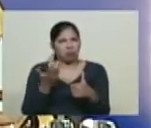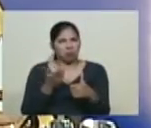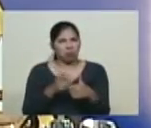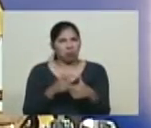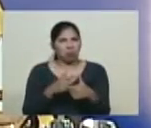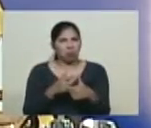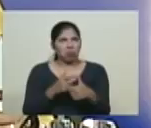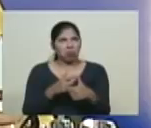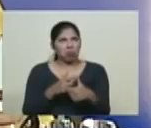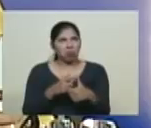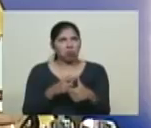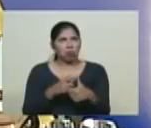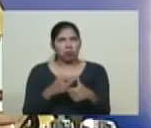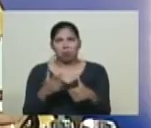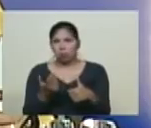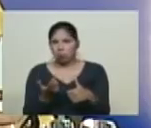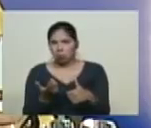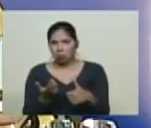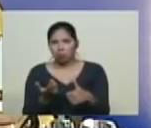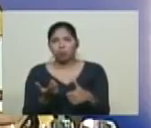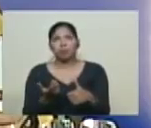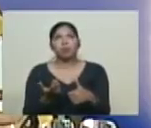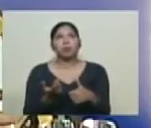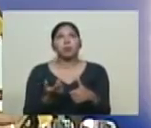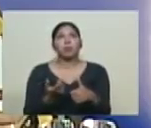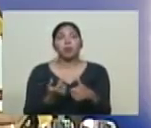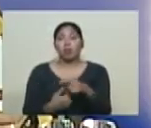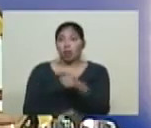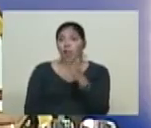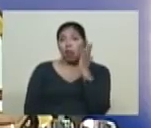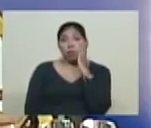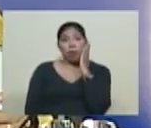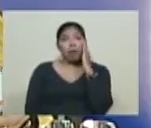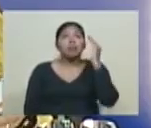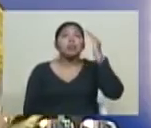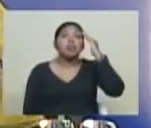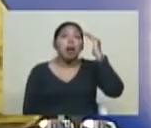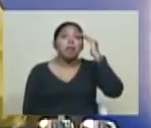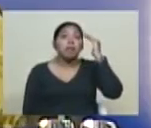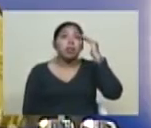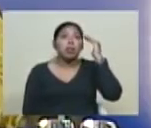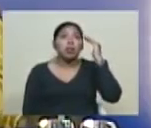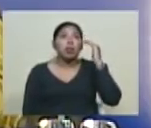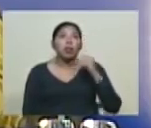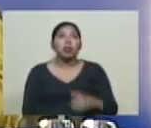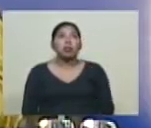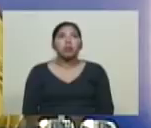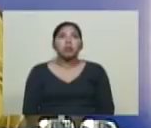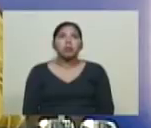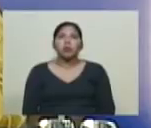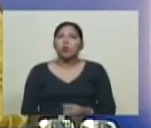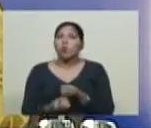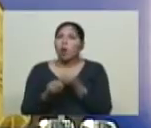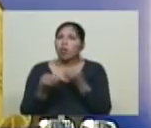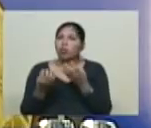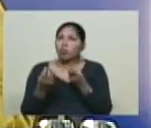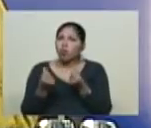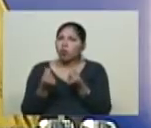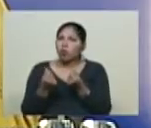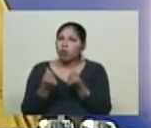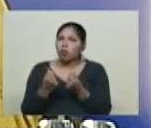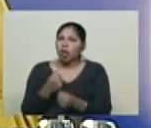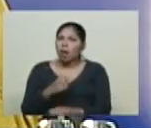La pentavalente es, las madres saben que es una pentavalente. ¿Cuánto cuesta una pentavalente en una clínica